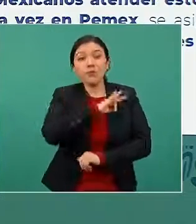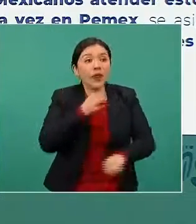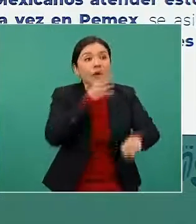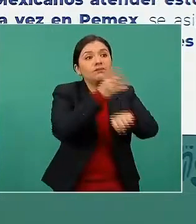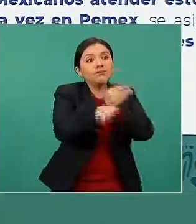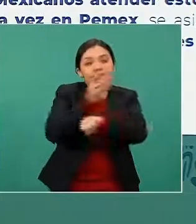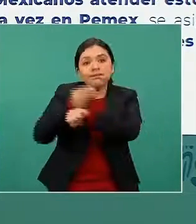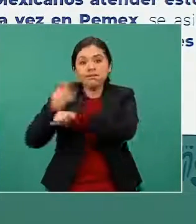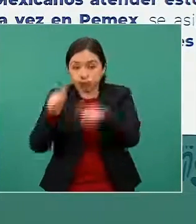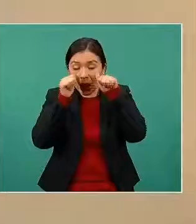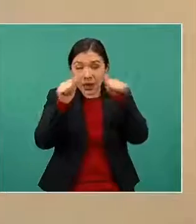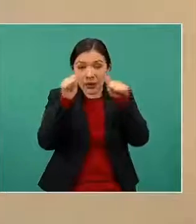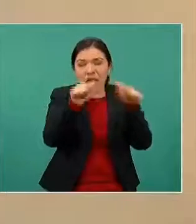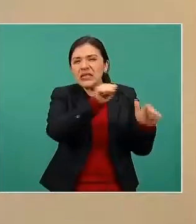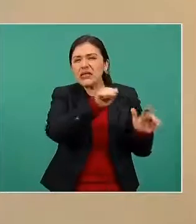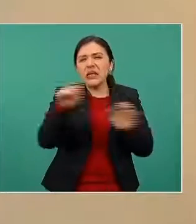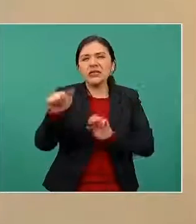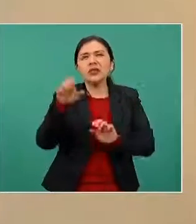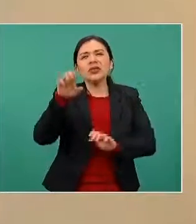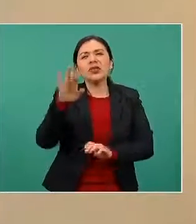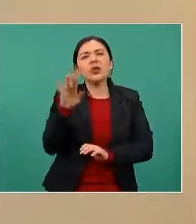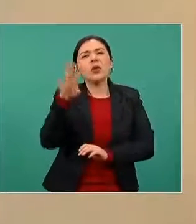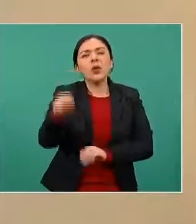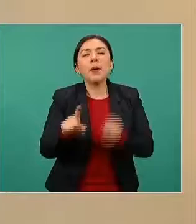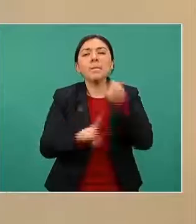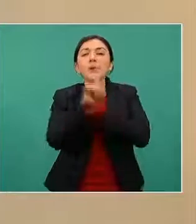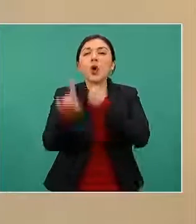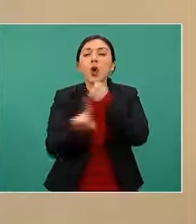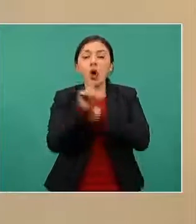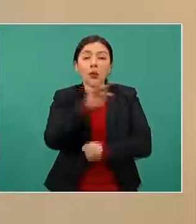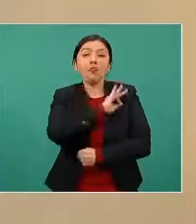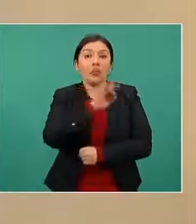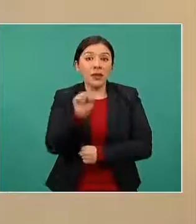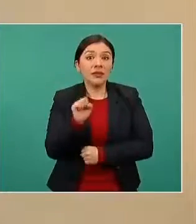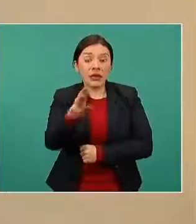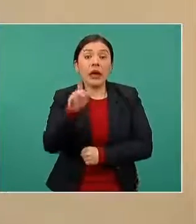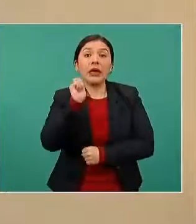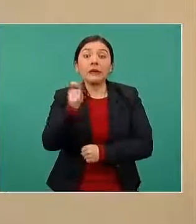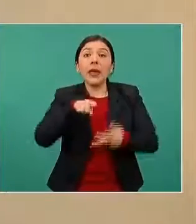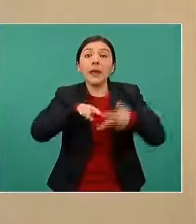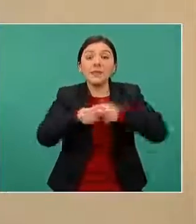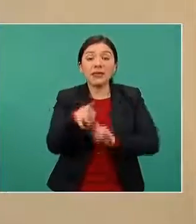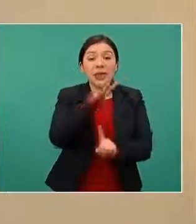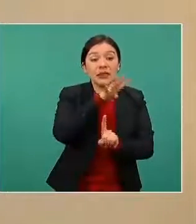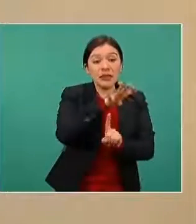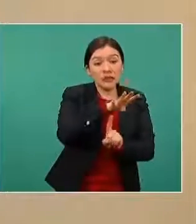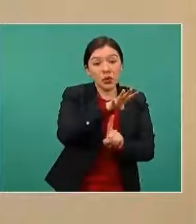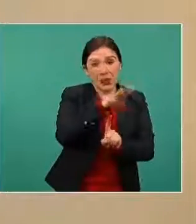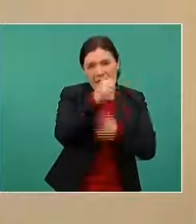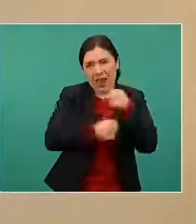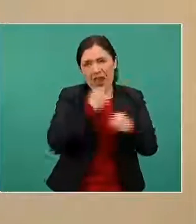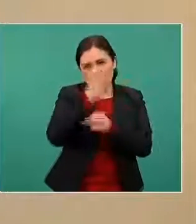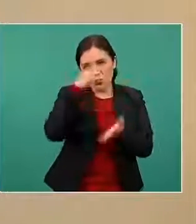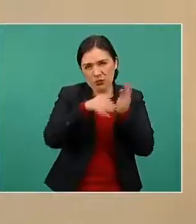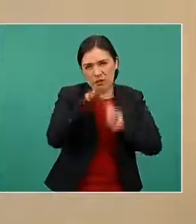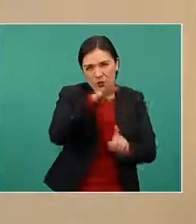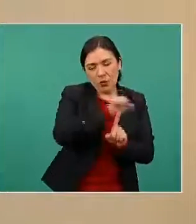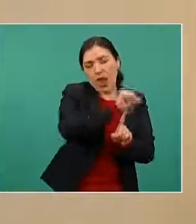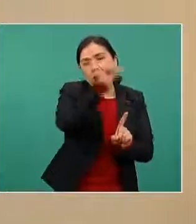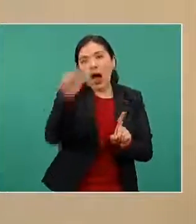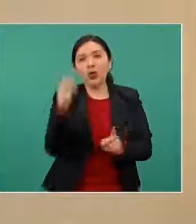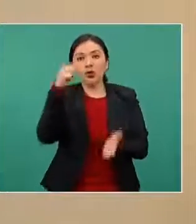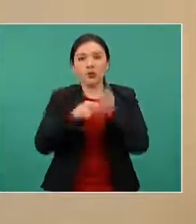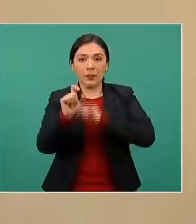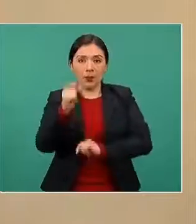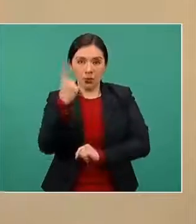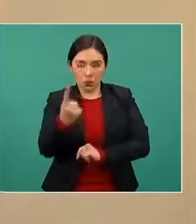atención de 659 riesgos críticos entre el 19 y el 21, es decir, hasta el día de hoy. La